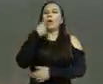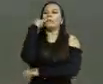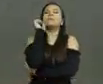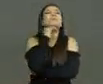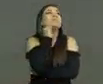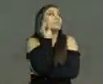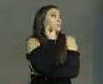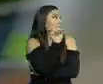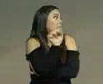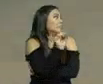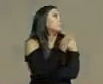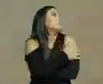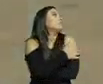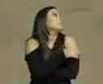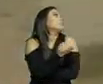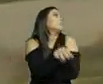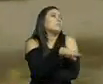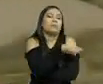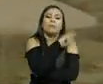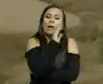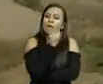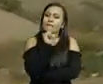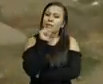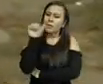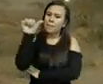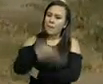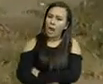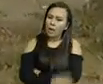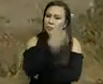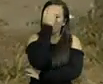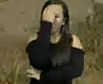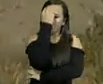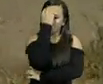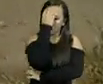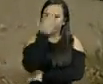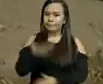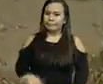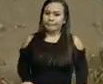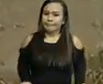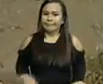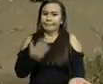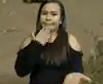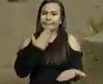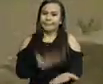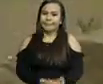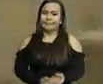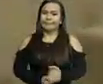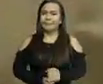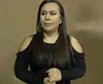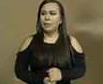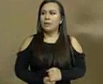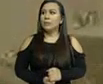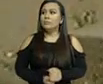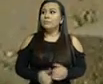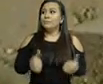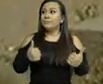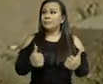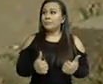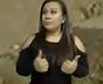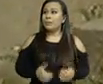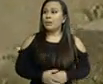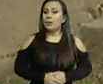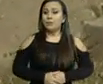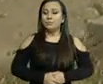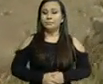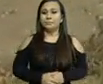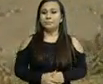y no creo que no es obvio esto cristo muchas gracias en ese entonces el